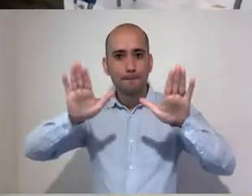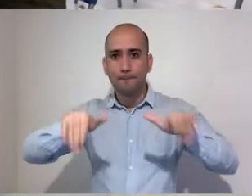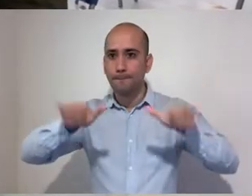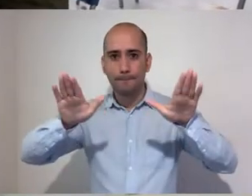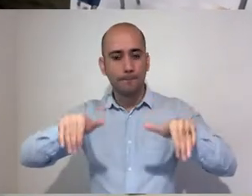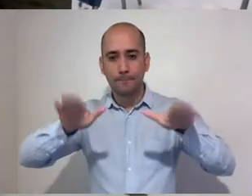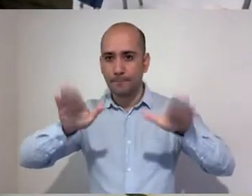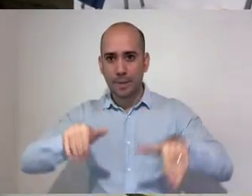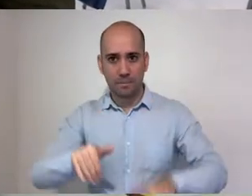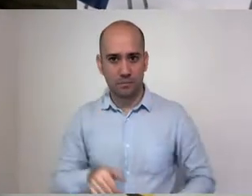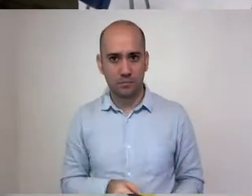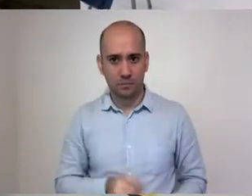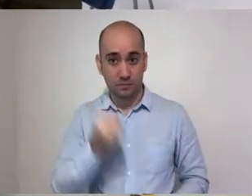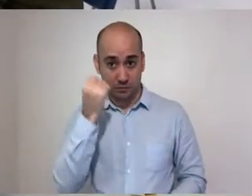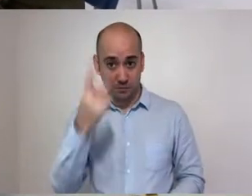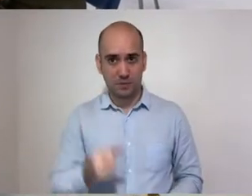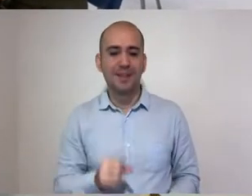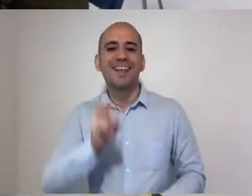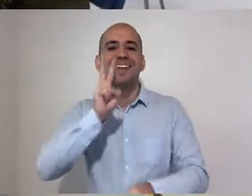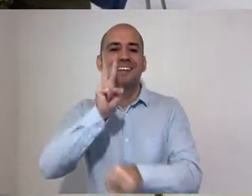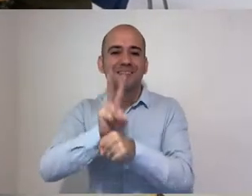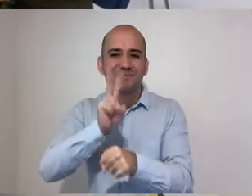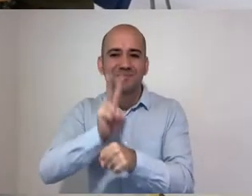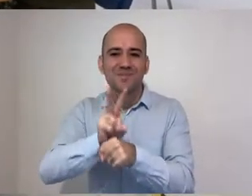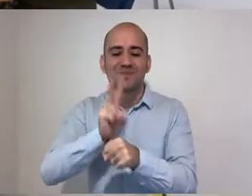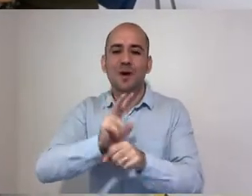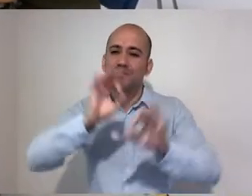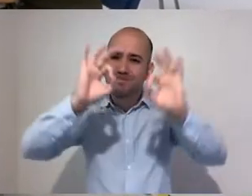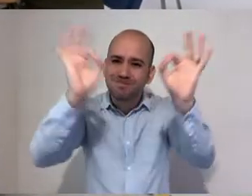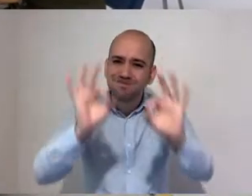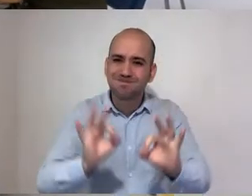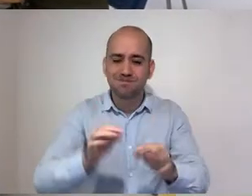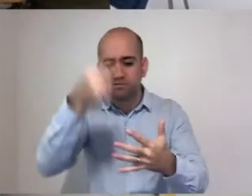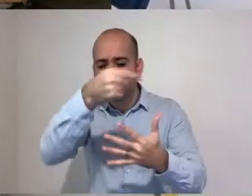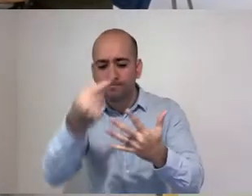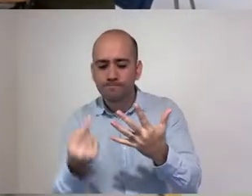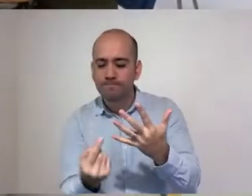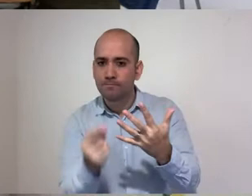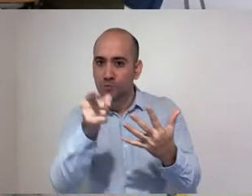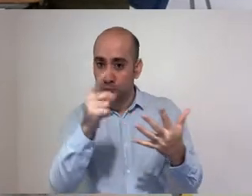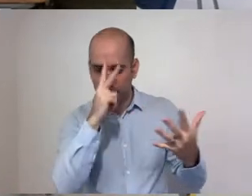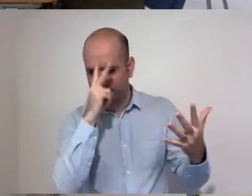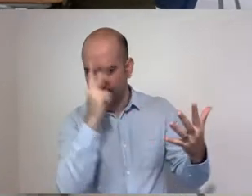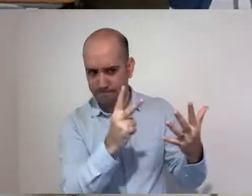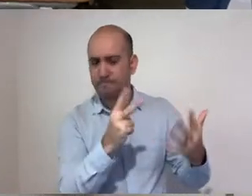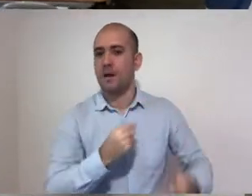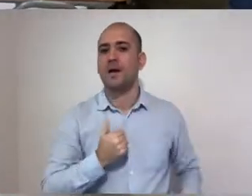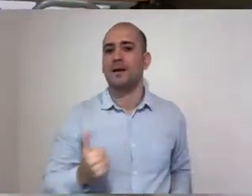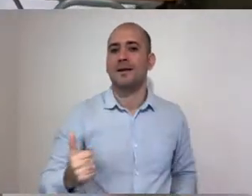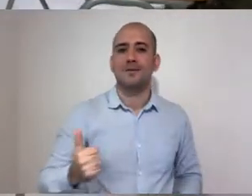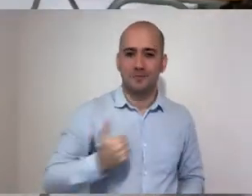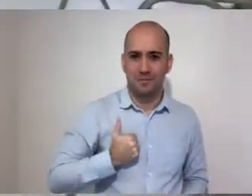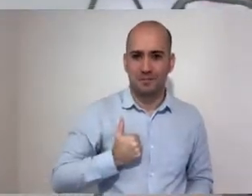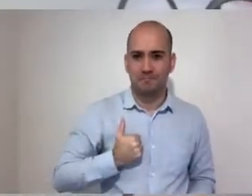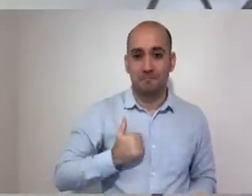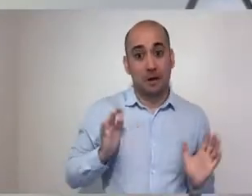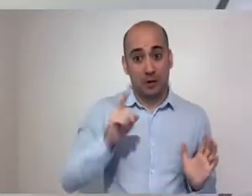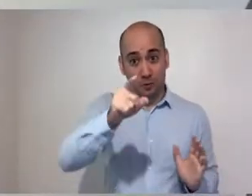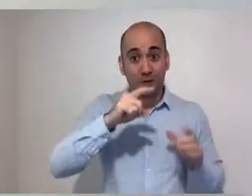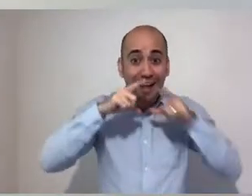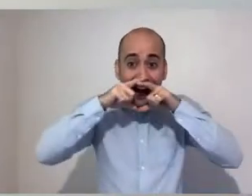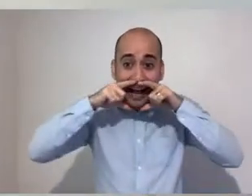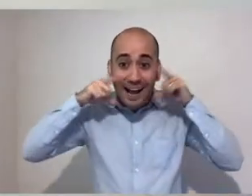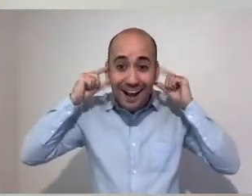en la clase. Recuerde que tiene que hacer uso de ese puesto toda la mañana, toda su jornada. Si requiere hacer cambio